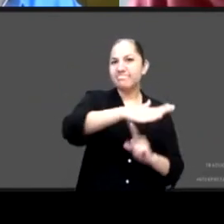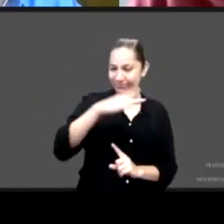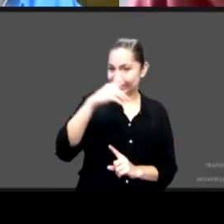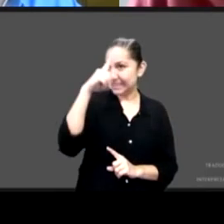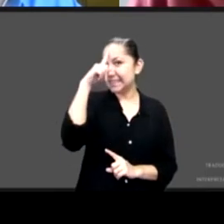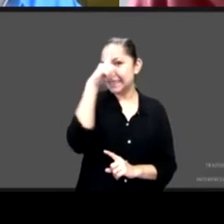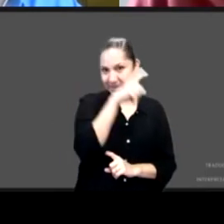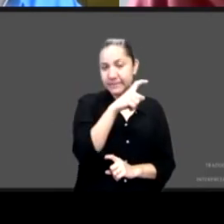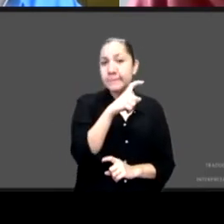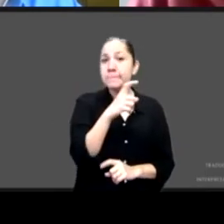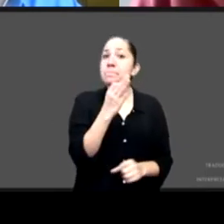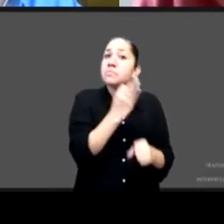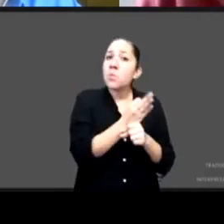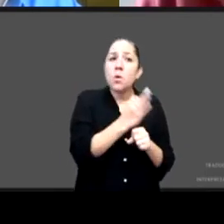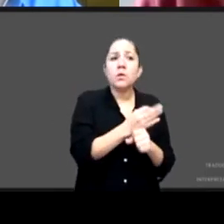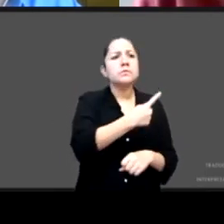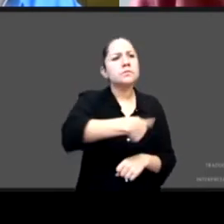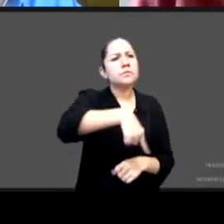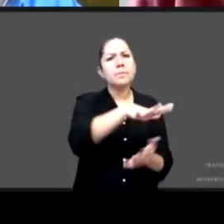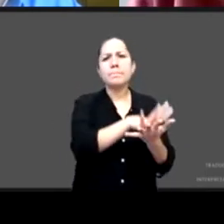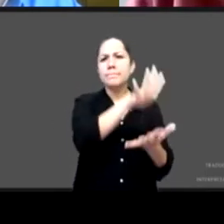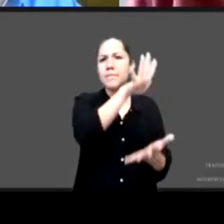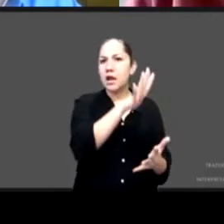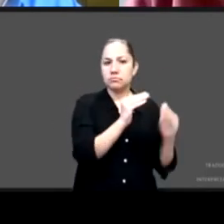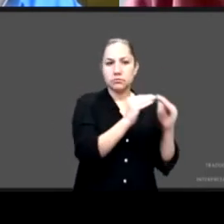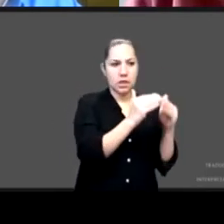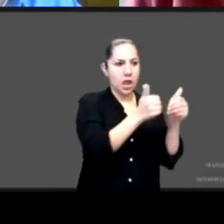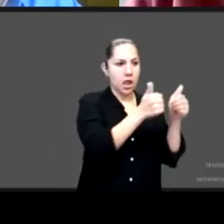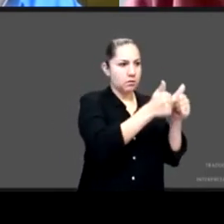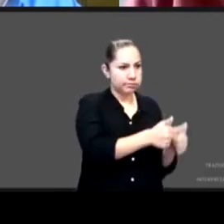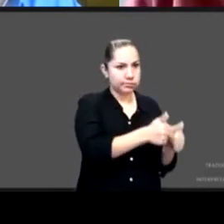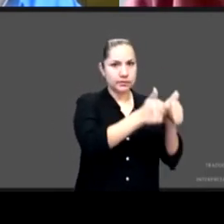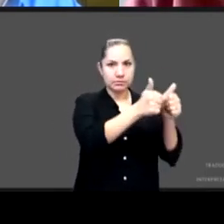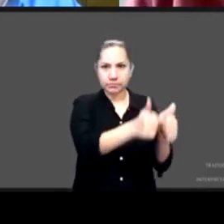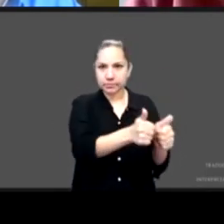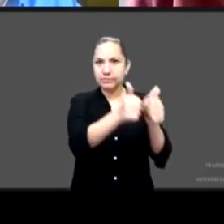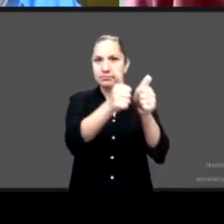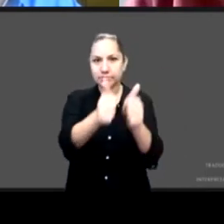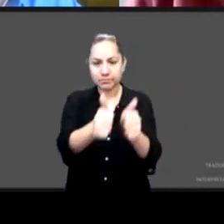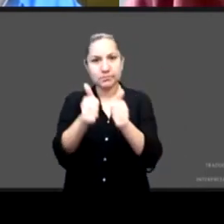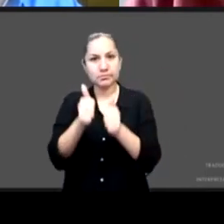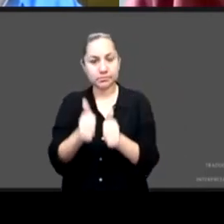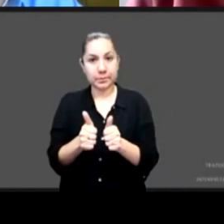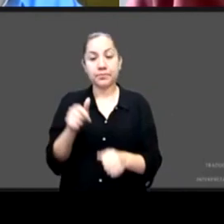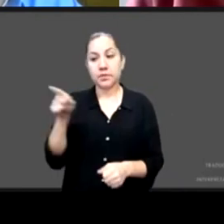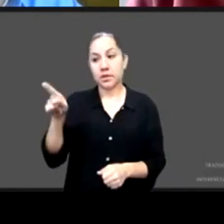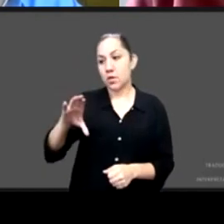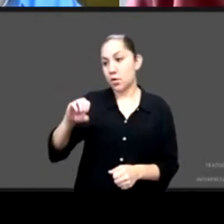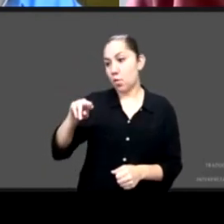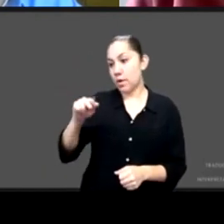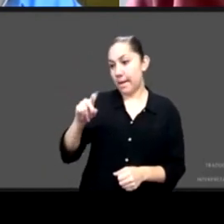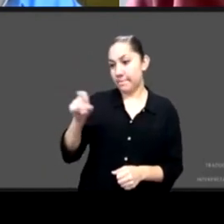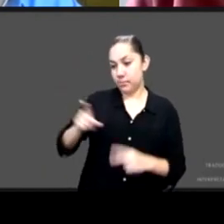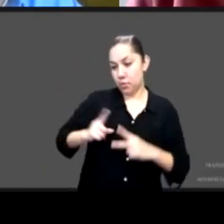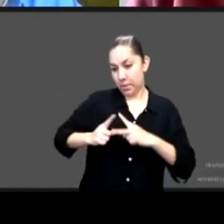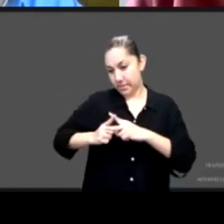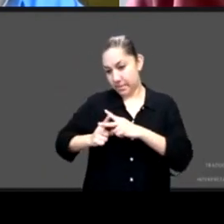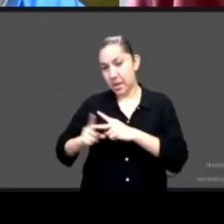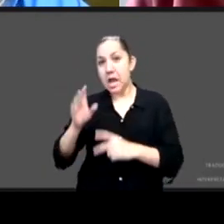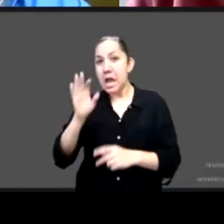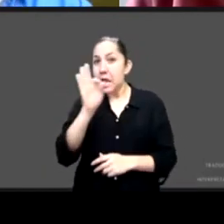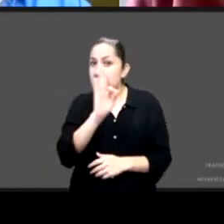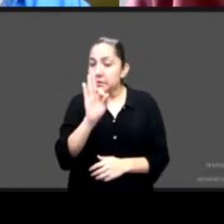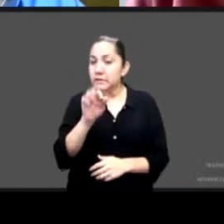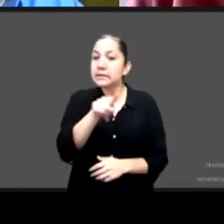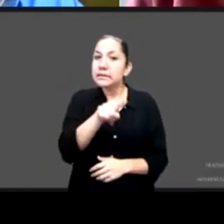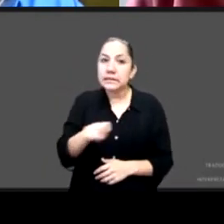y que probablemente en un escenario que planteaba CONAPO vamos a tener 117 mil nacimientos más